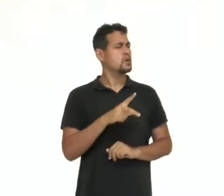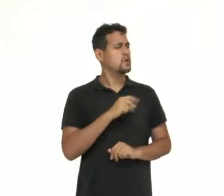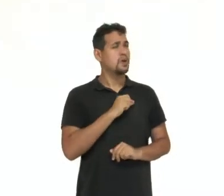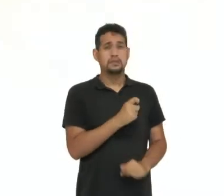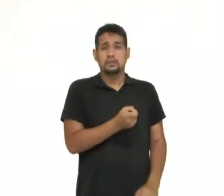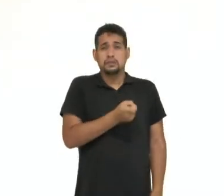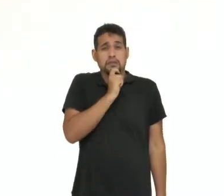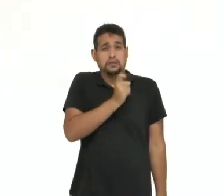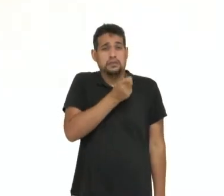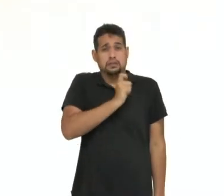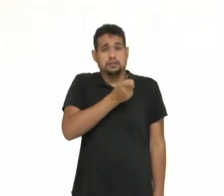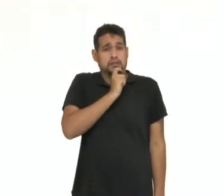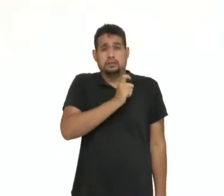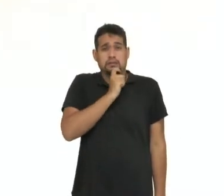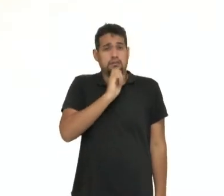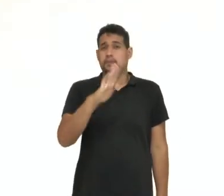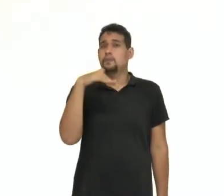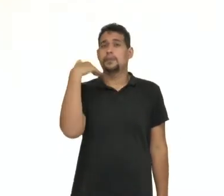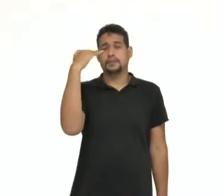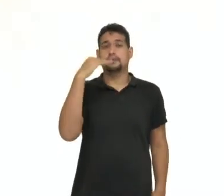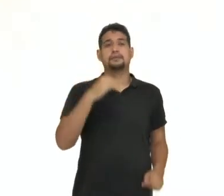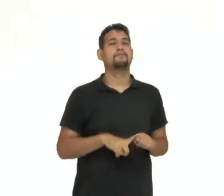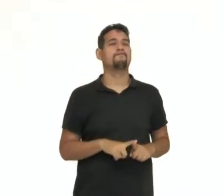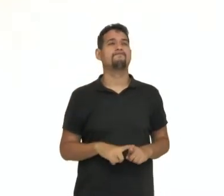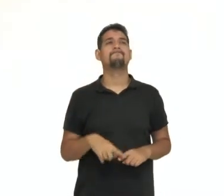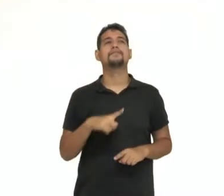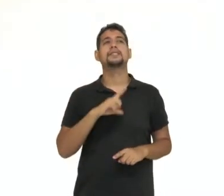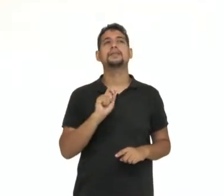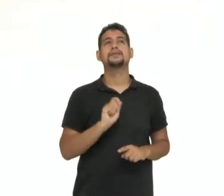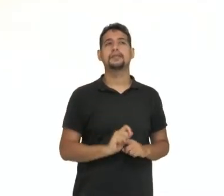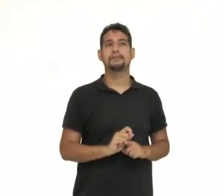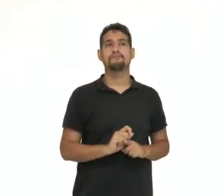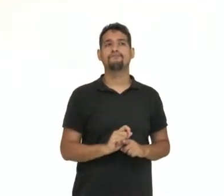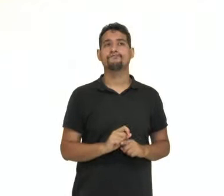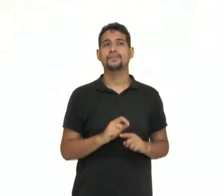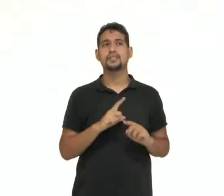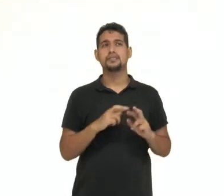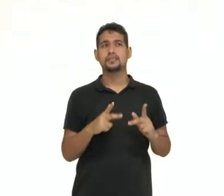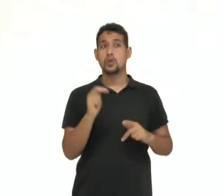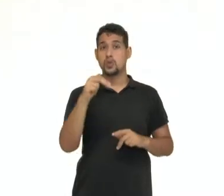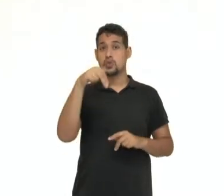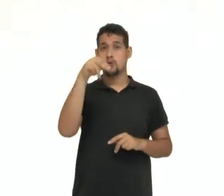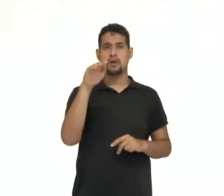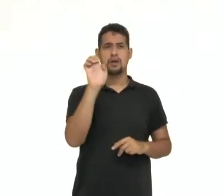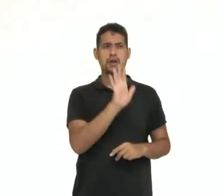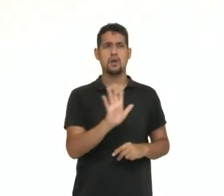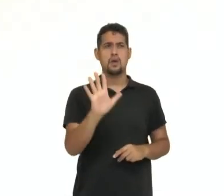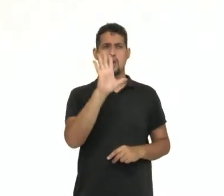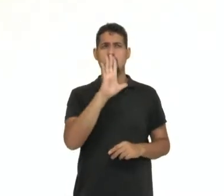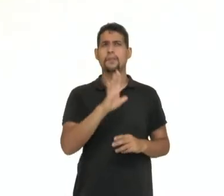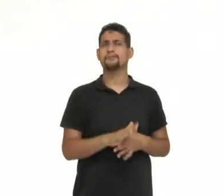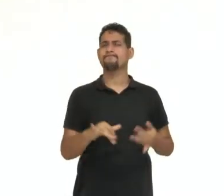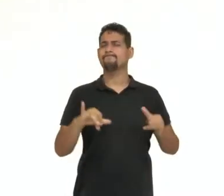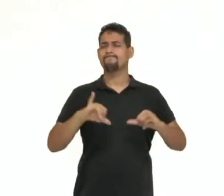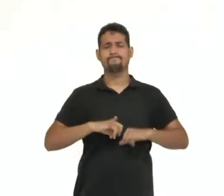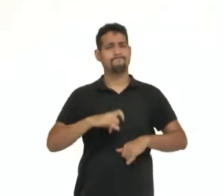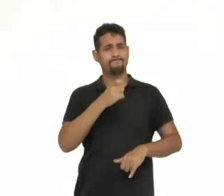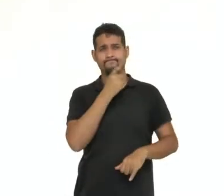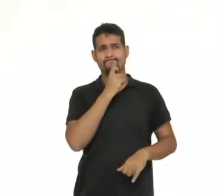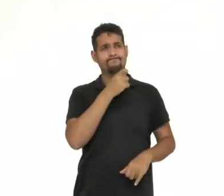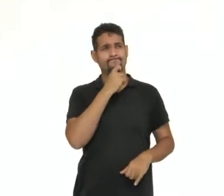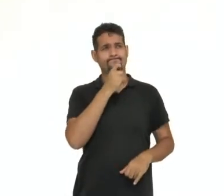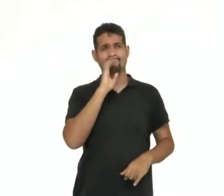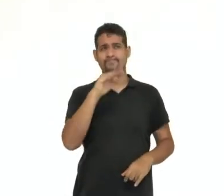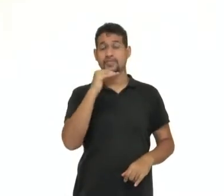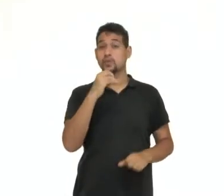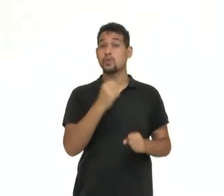inusualmente frío. De hecho, la mitad del norte de Europa sufrió el invierno más de frío